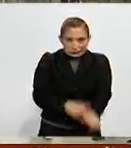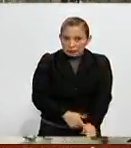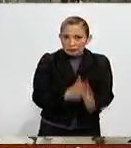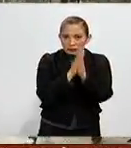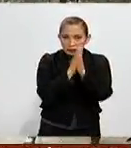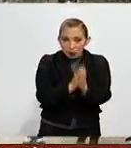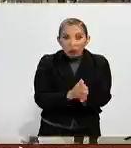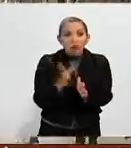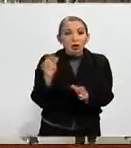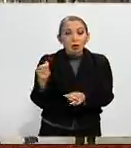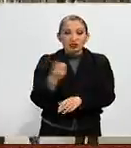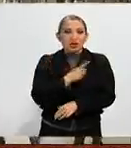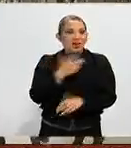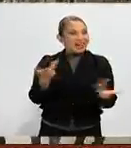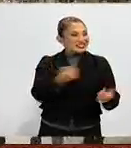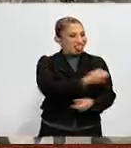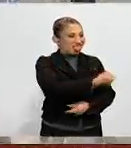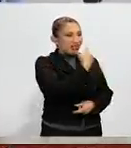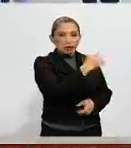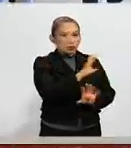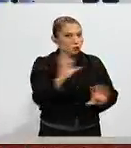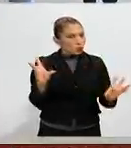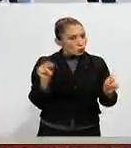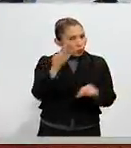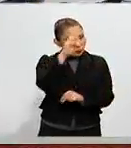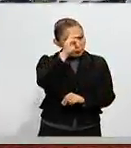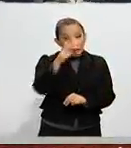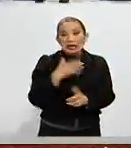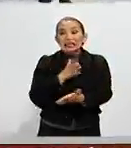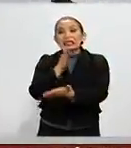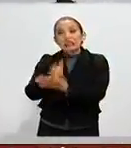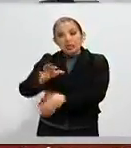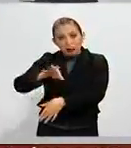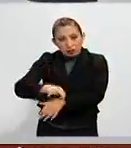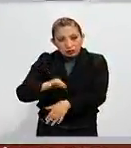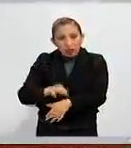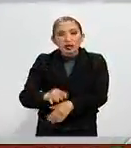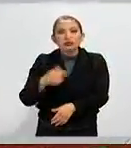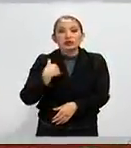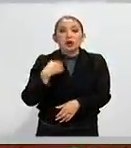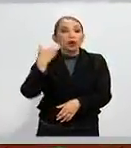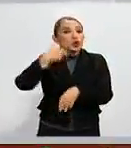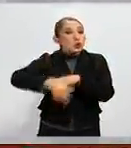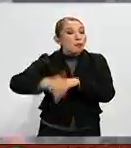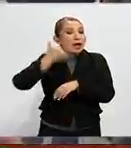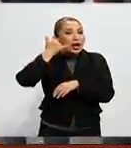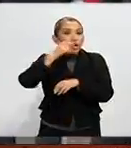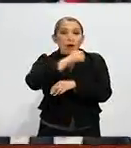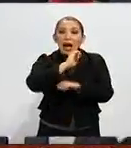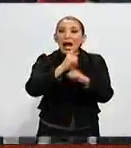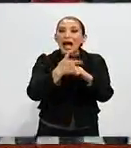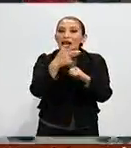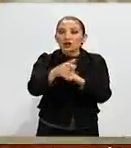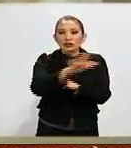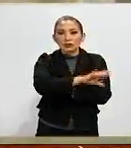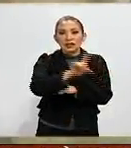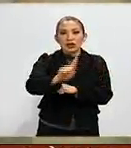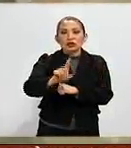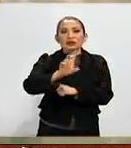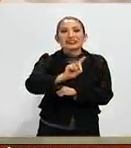por supuesto no automedicarse, acudir al médico, y pongo un teléfono a su disposición,